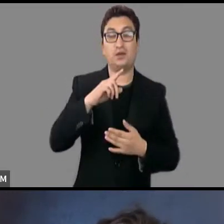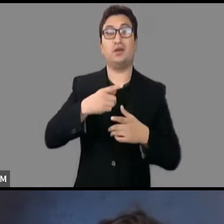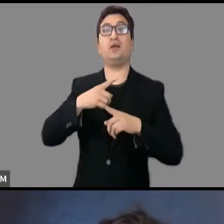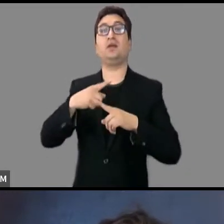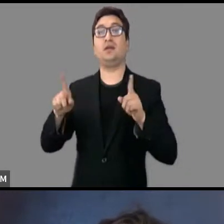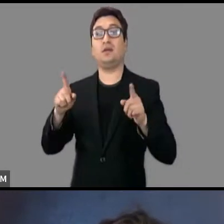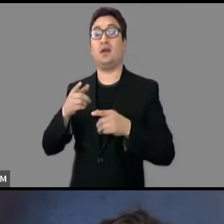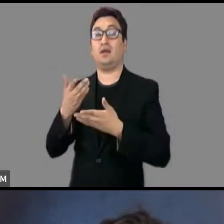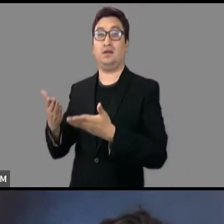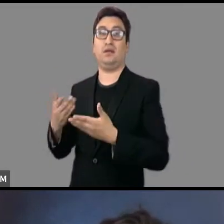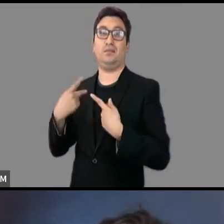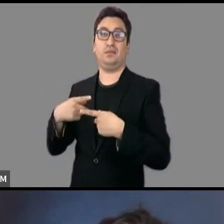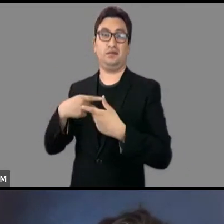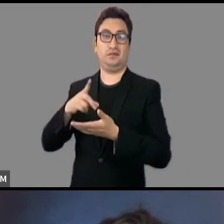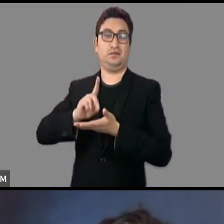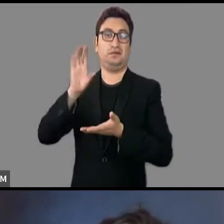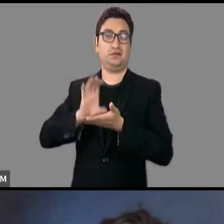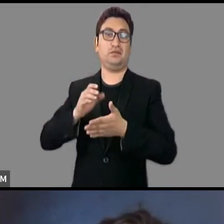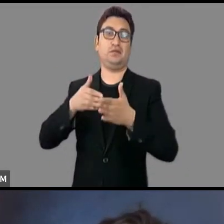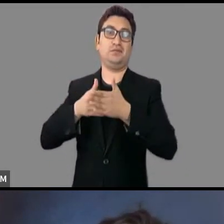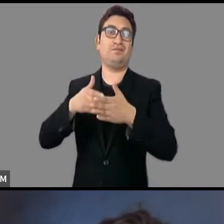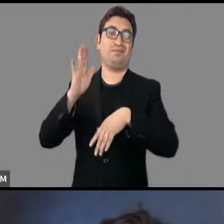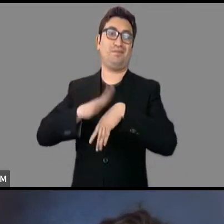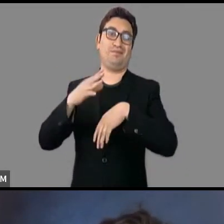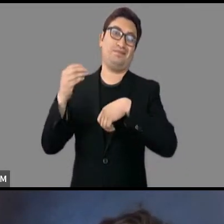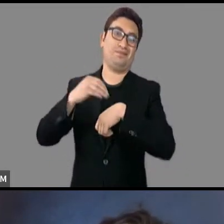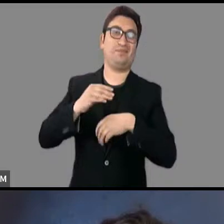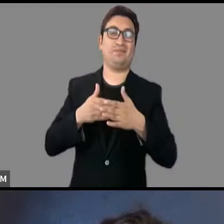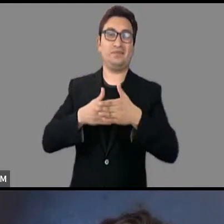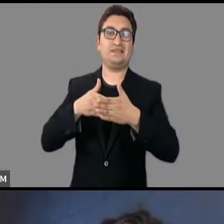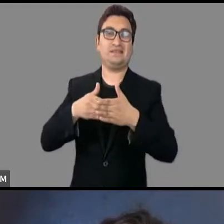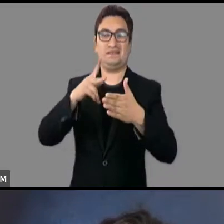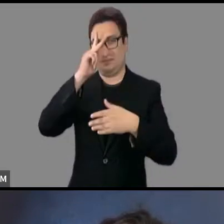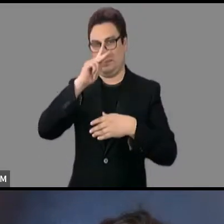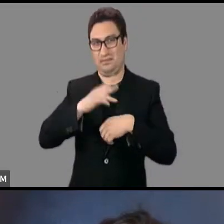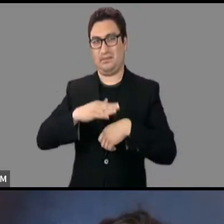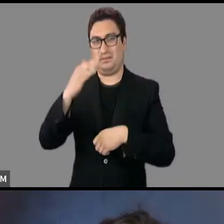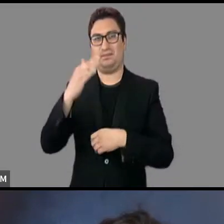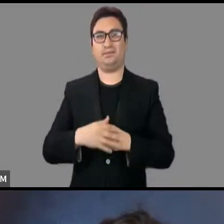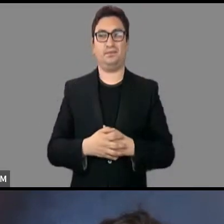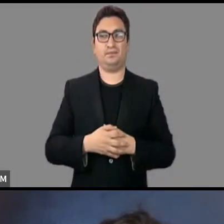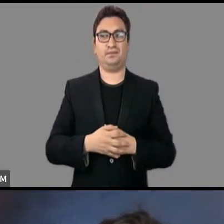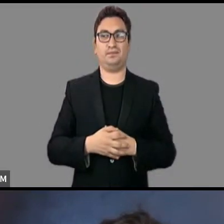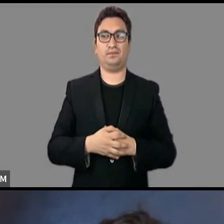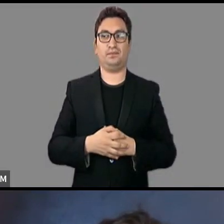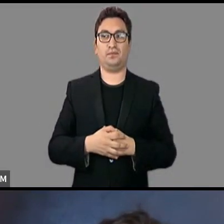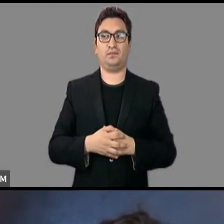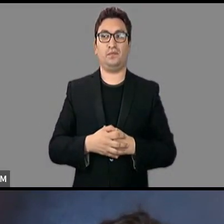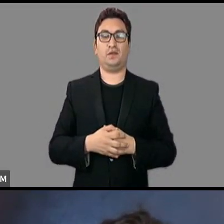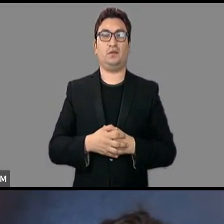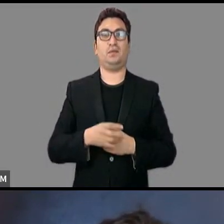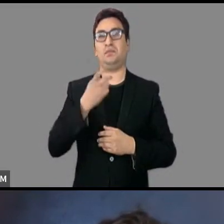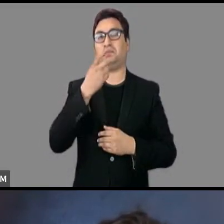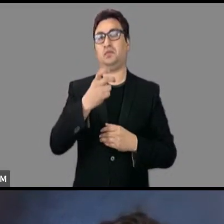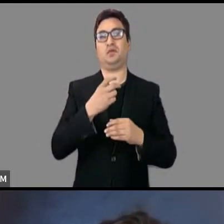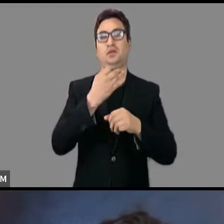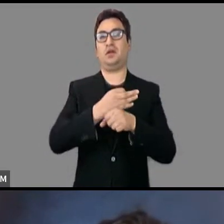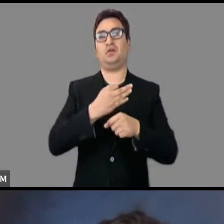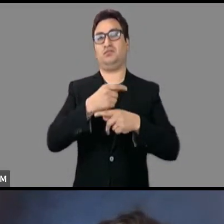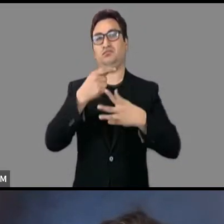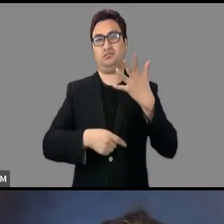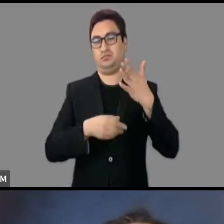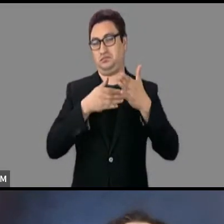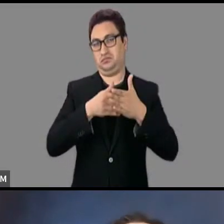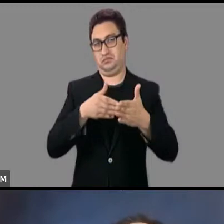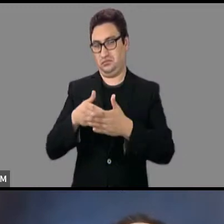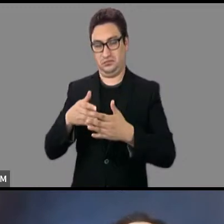tienen barreras adicionales que hacen que sea todavía más difícil ese acceso, ¿no? Entonces, voy a hablarles de varias que categoricé,